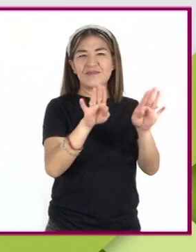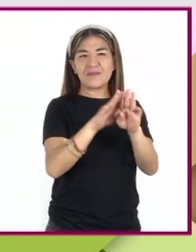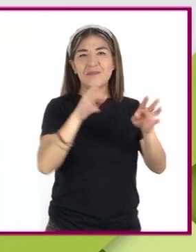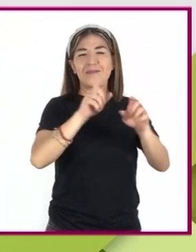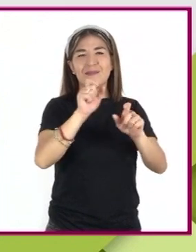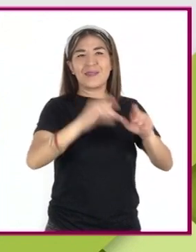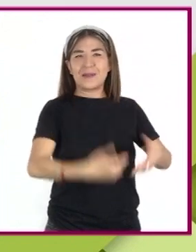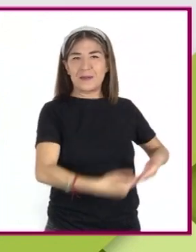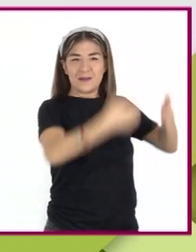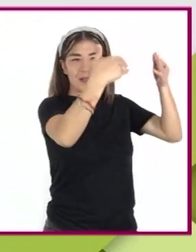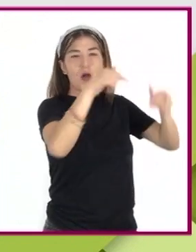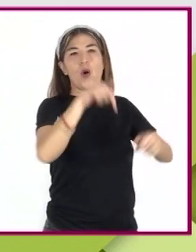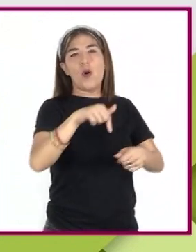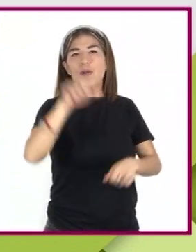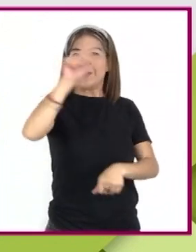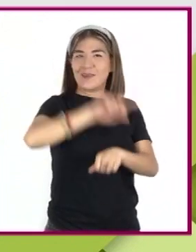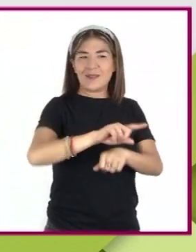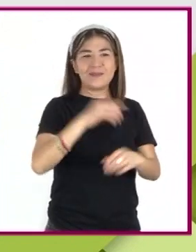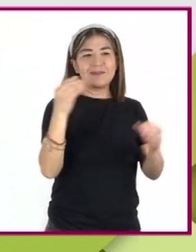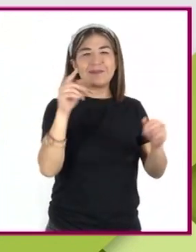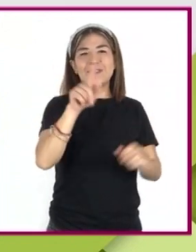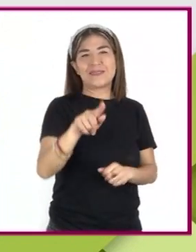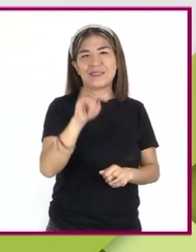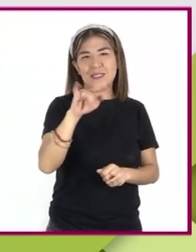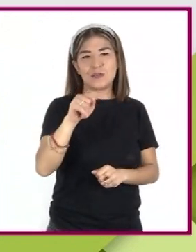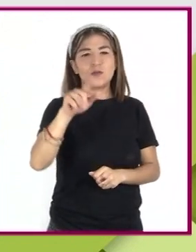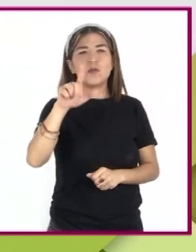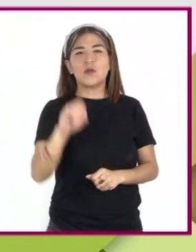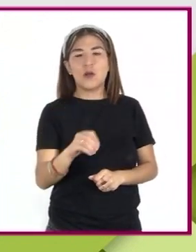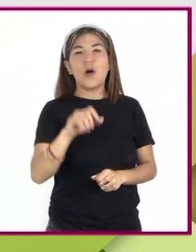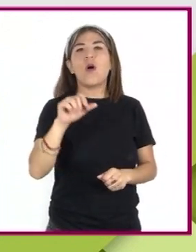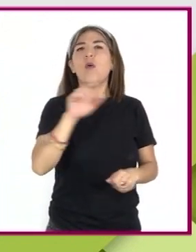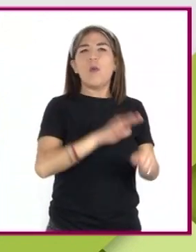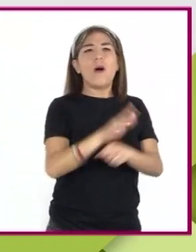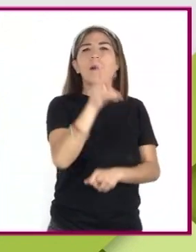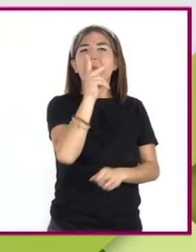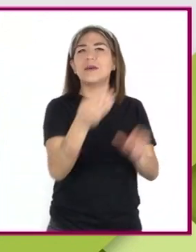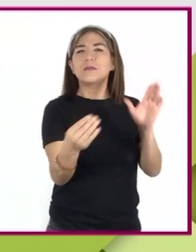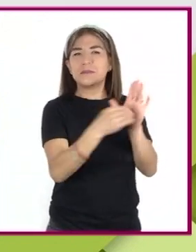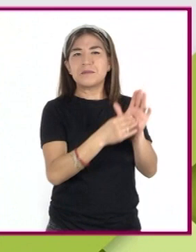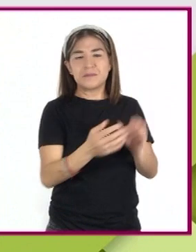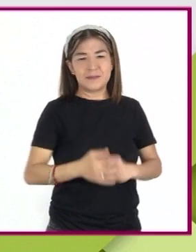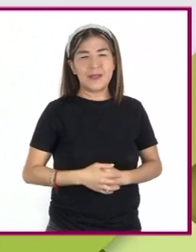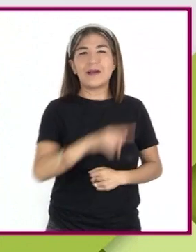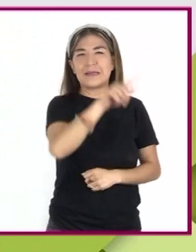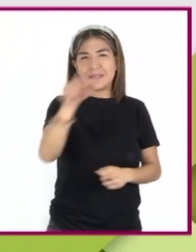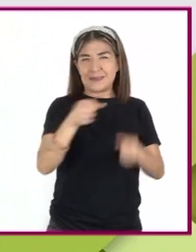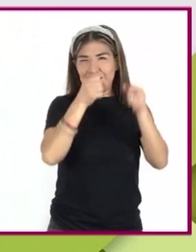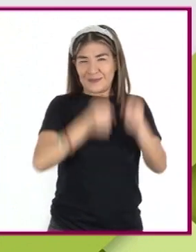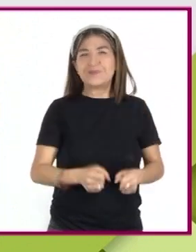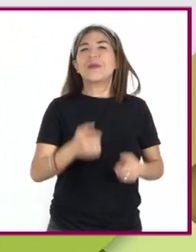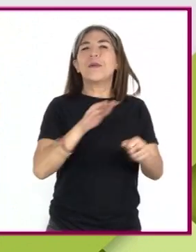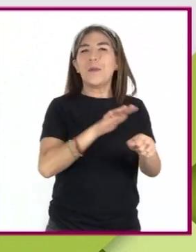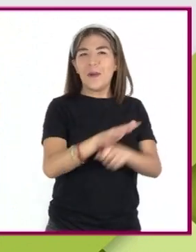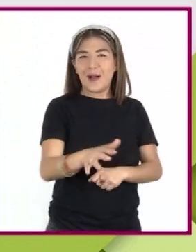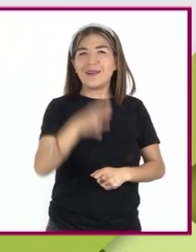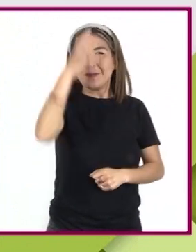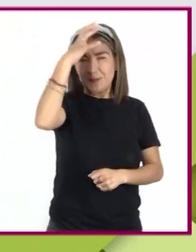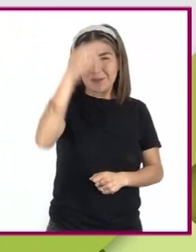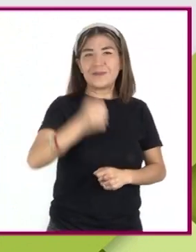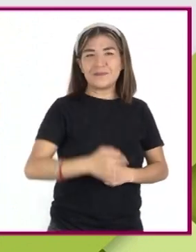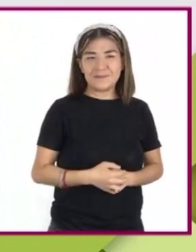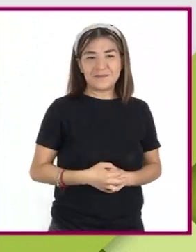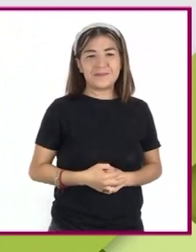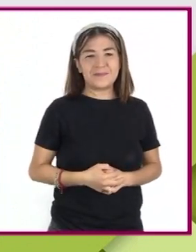título del programa de hoy y ocultando esa nueva palabra. Seguramente ya saben de qué concepto se trata.